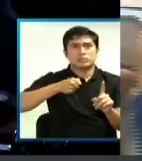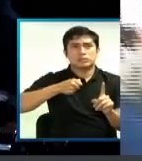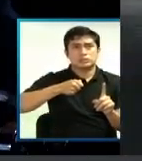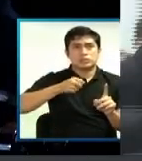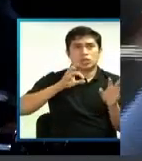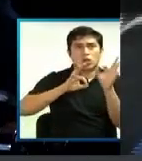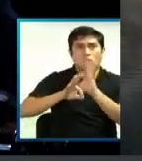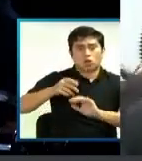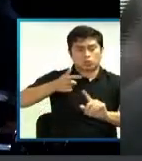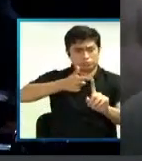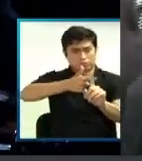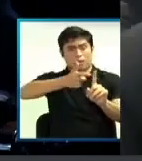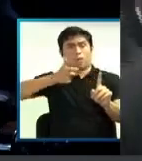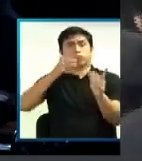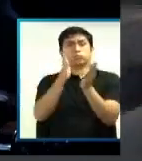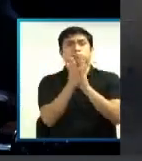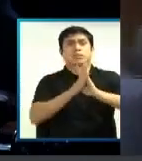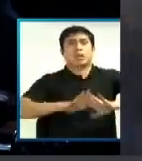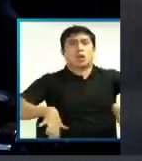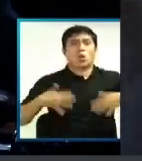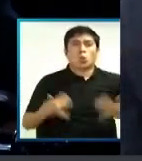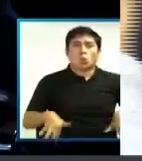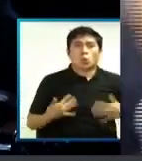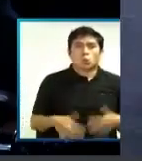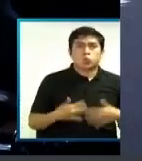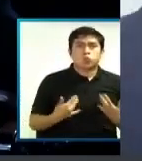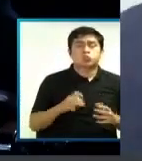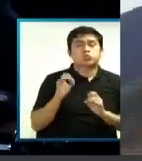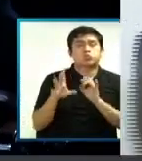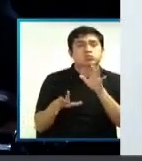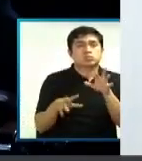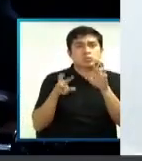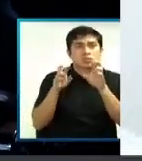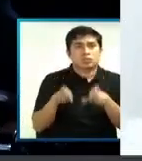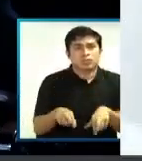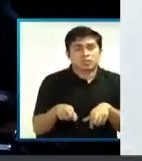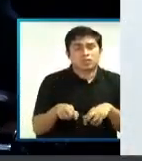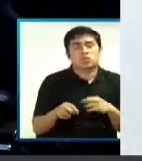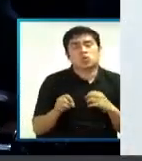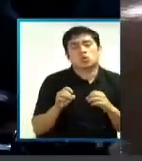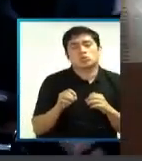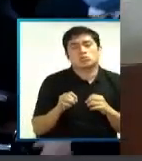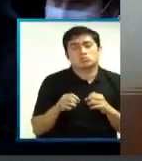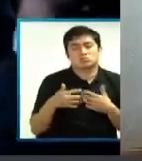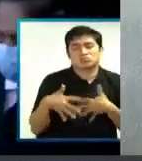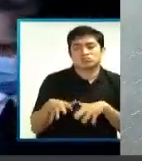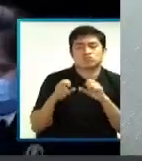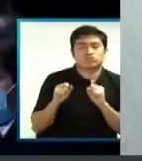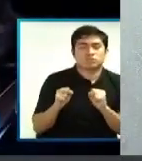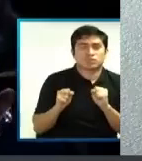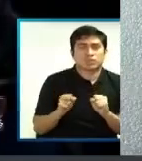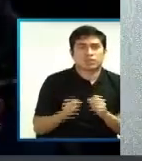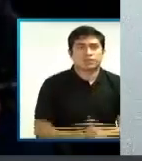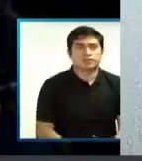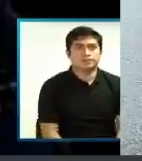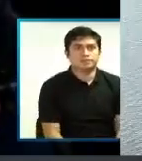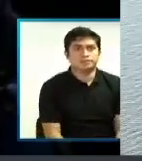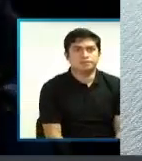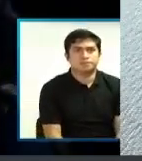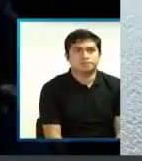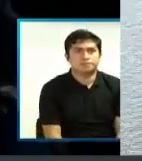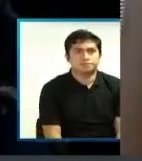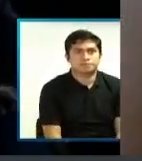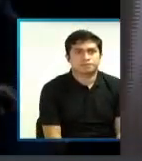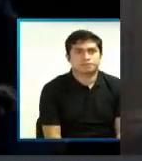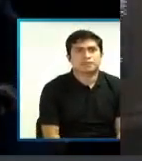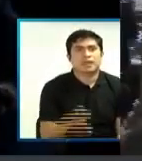iniciativa 6076 a un análisis legal antes de agendarla para aprobar esta iniciativa en sus tres debates,